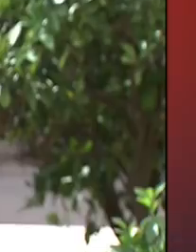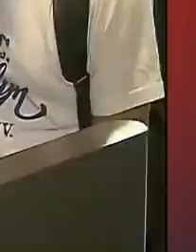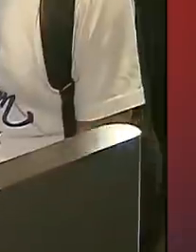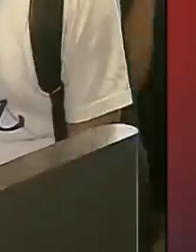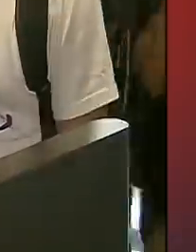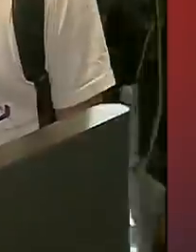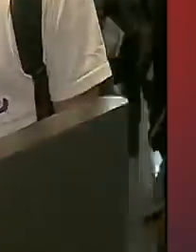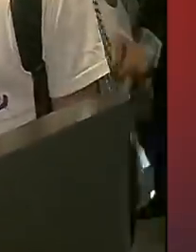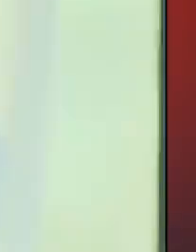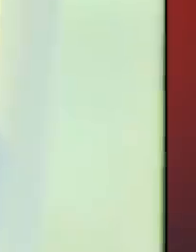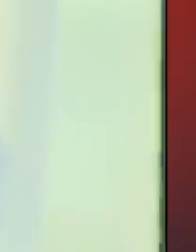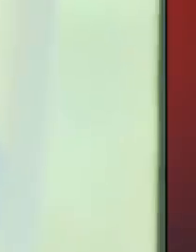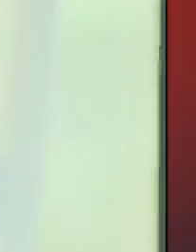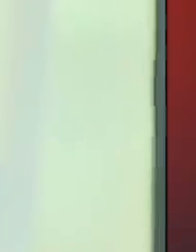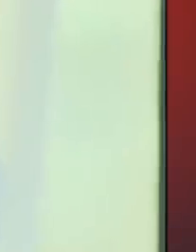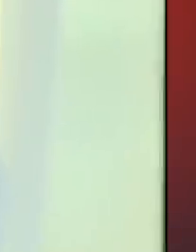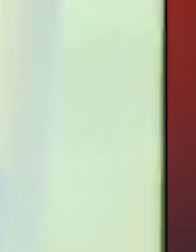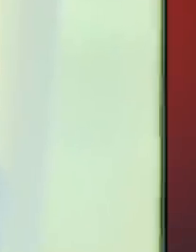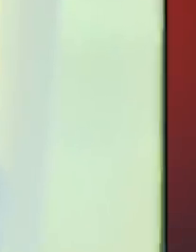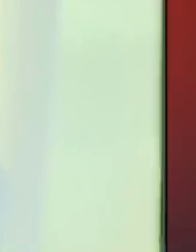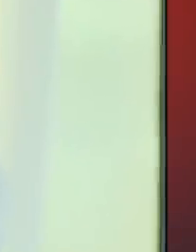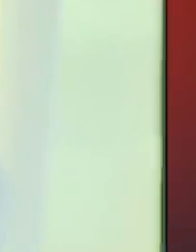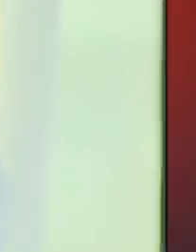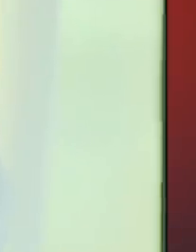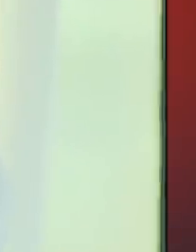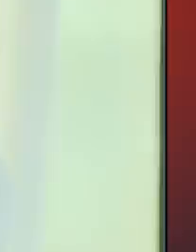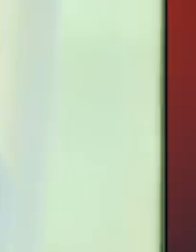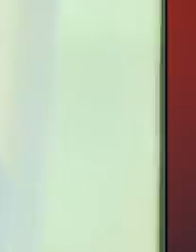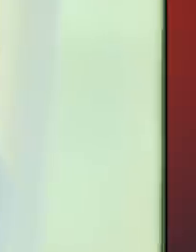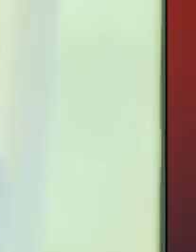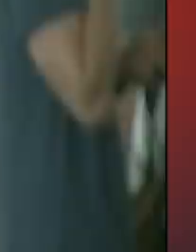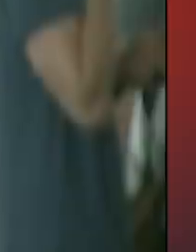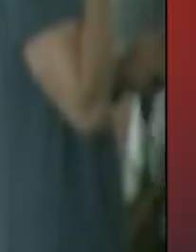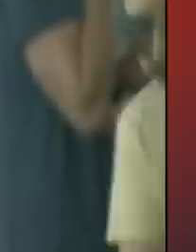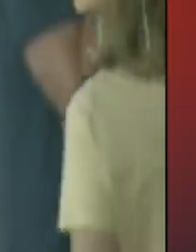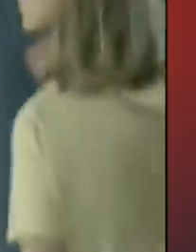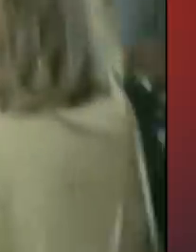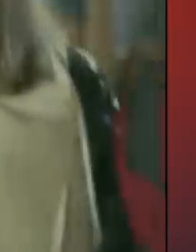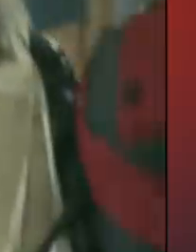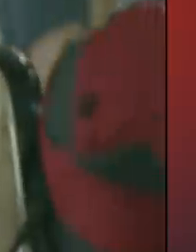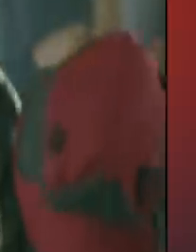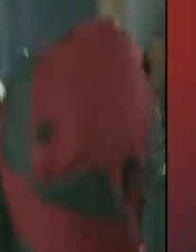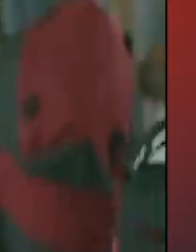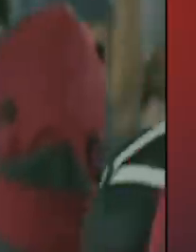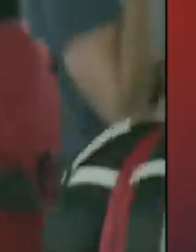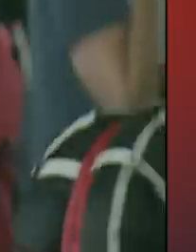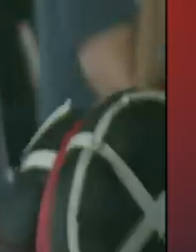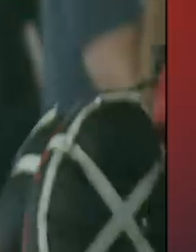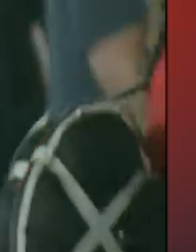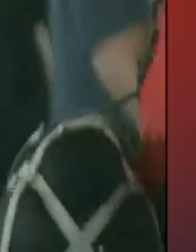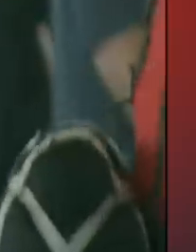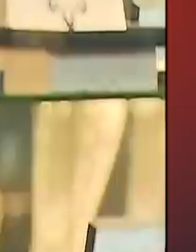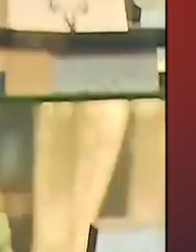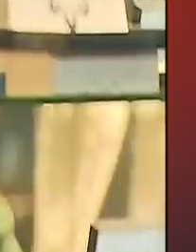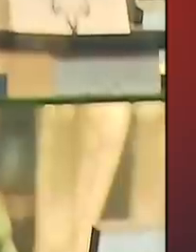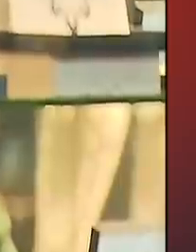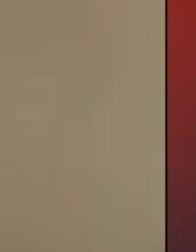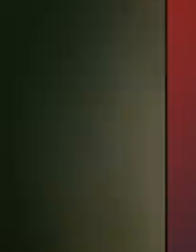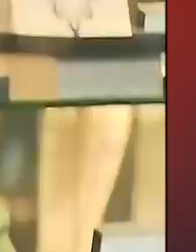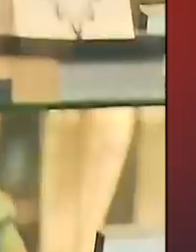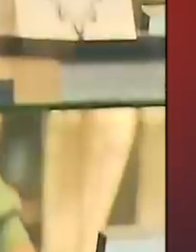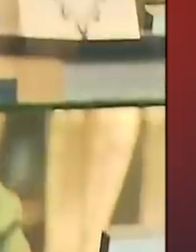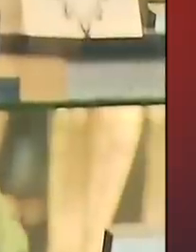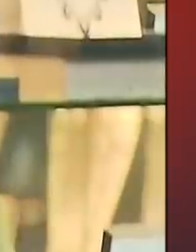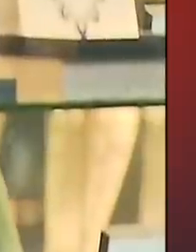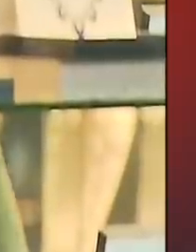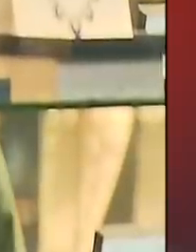en Semana Santa, donde hay preocupación producto de los traslados fuera de la región, y por eso se han aplicado diferentes cordones